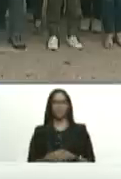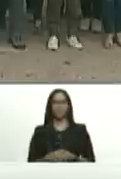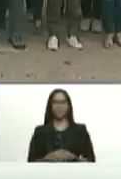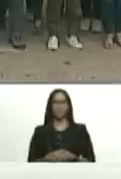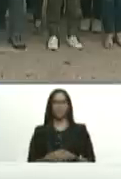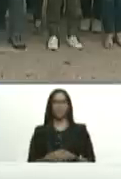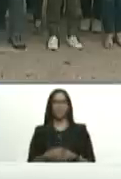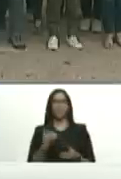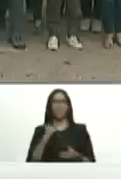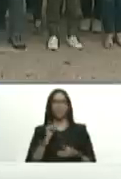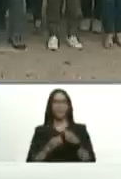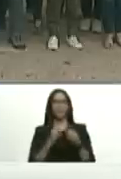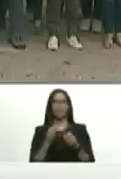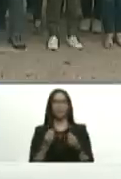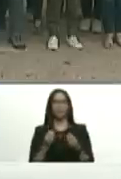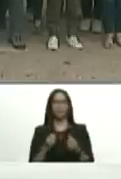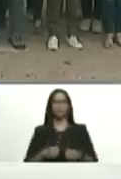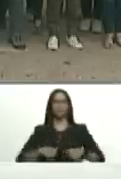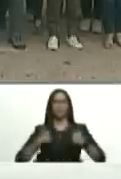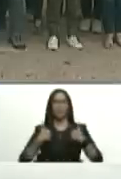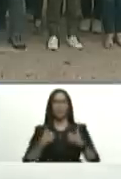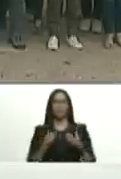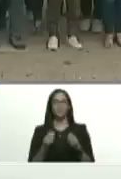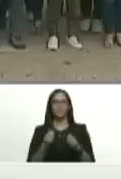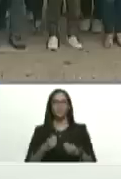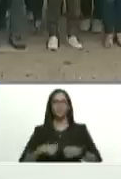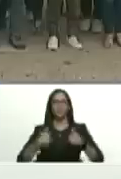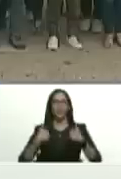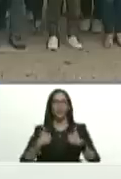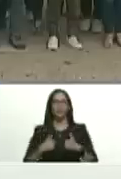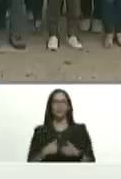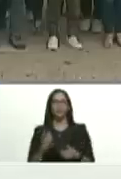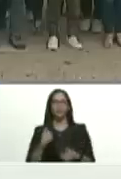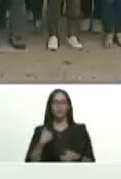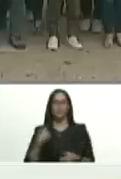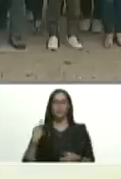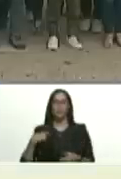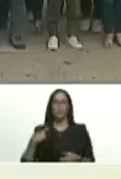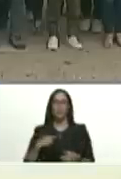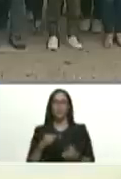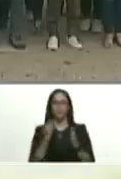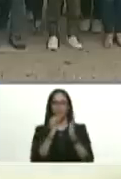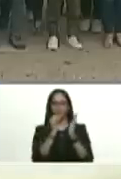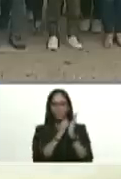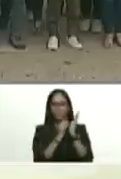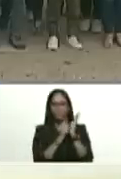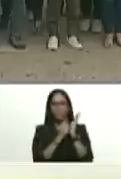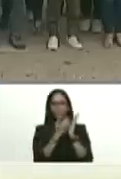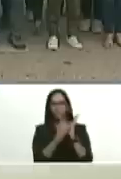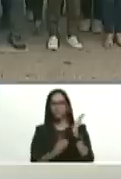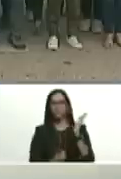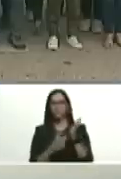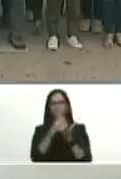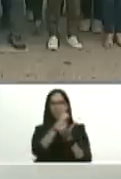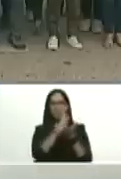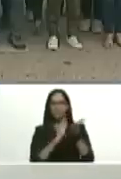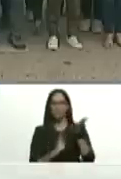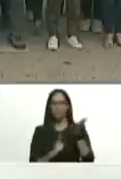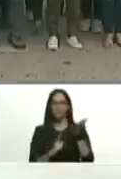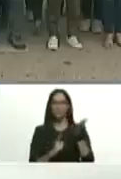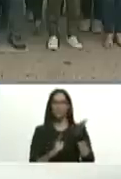hacer mucho más. Mucho más. Yo tengo aquí los datos, mira. Tengo el reporte.